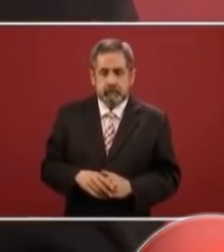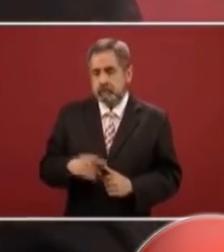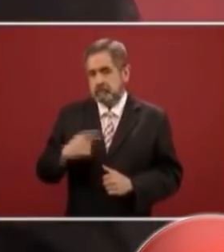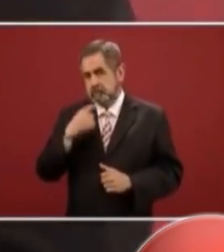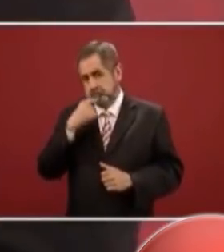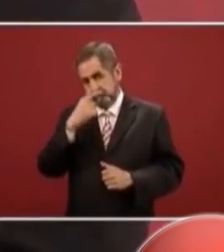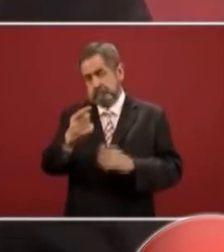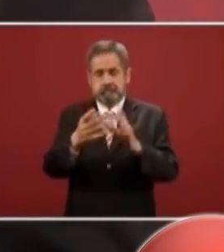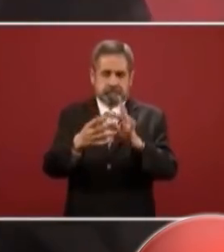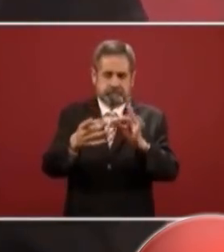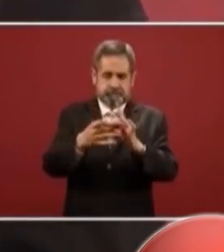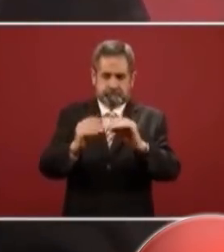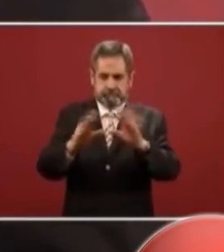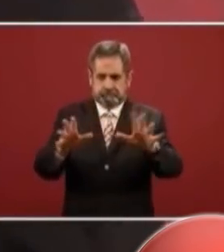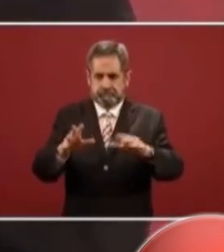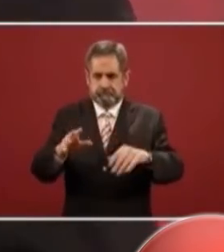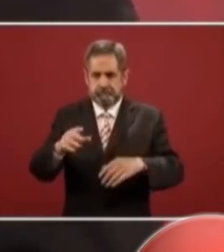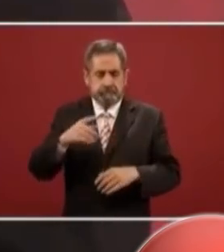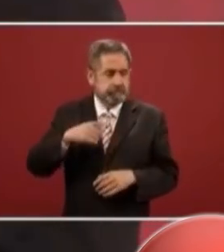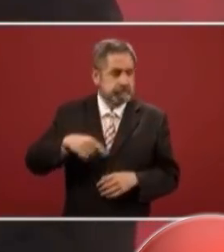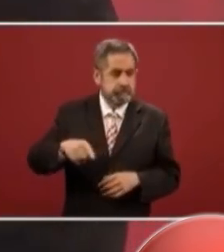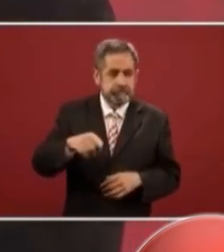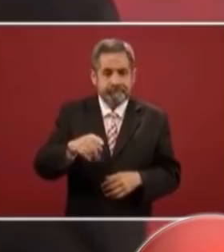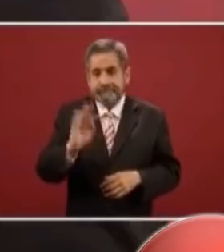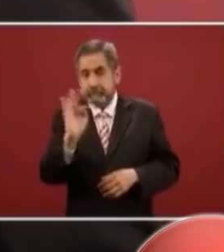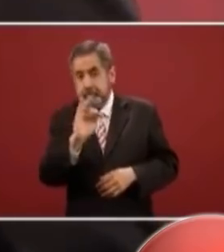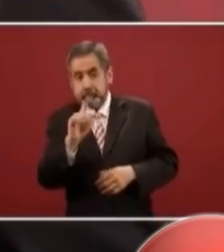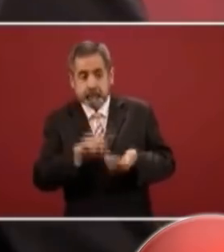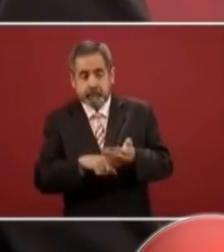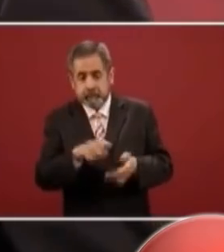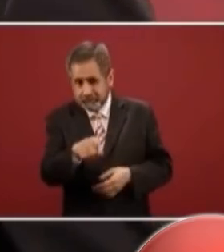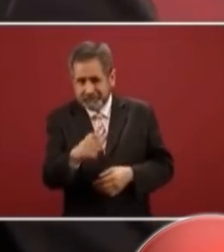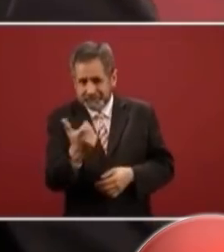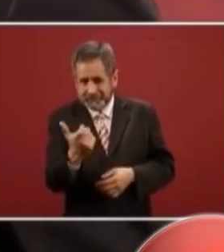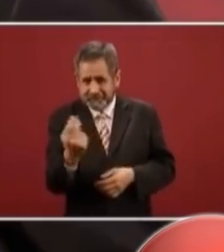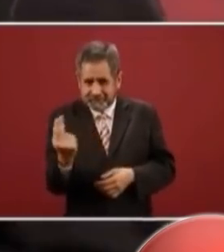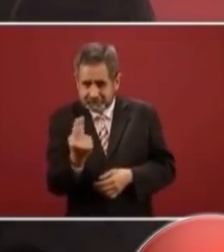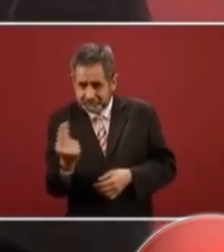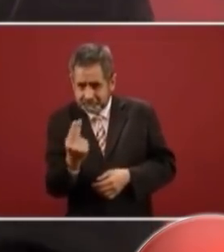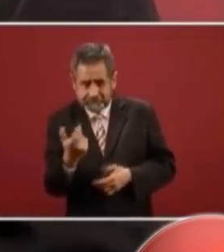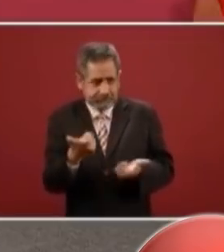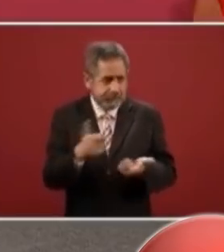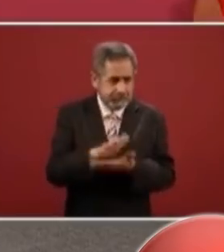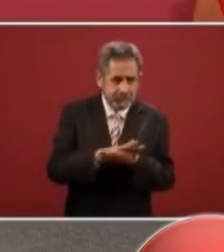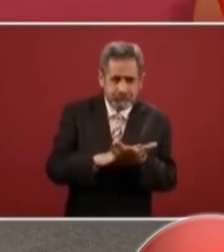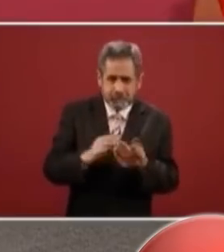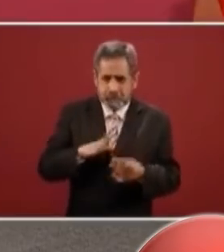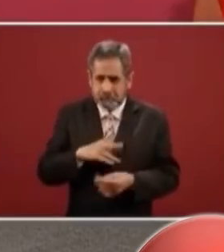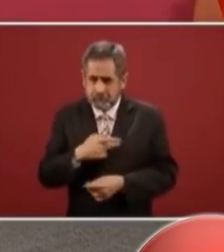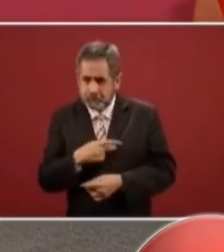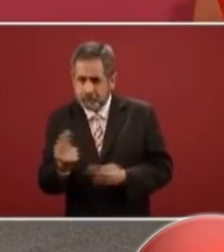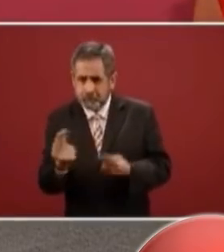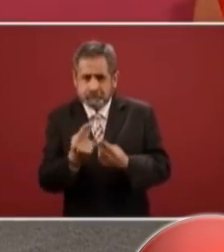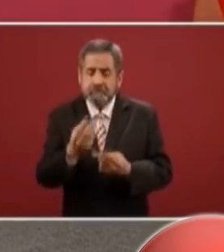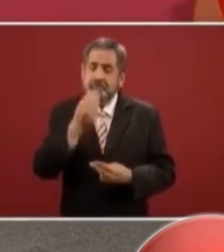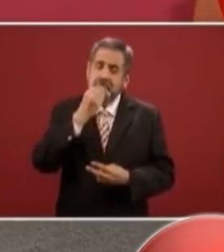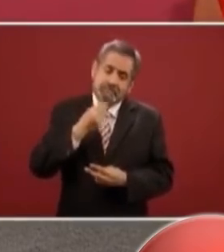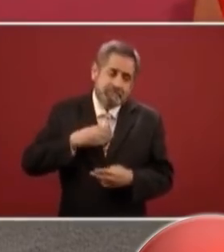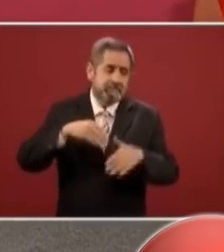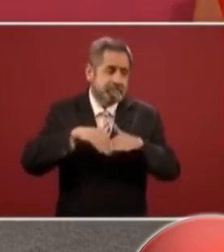decirle a los que por necesidad o porque no tenían opciones, no tenían